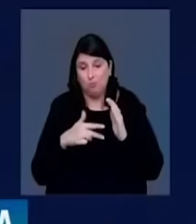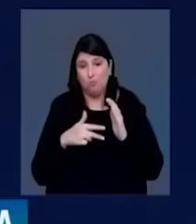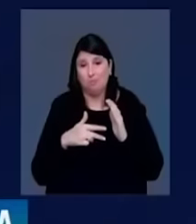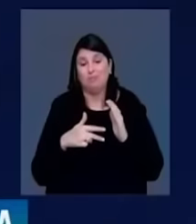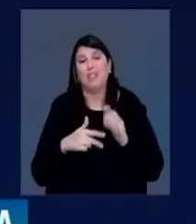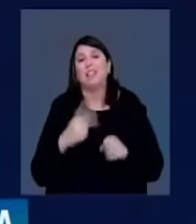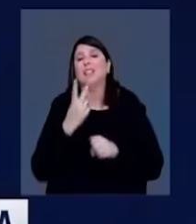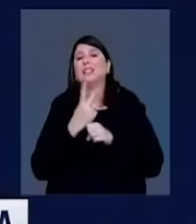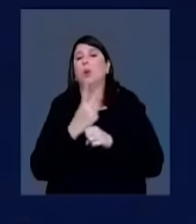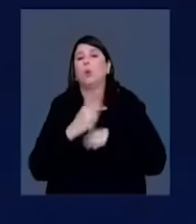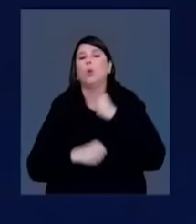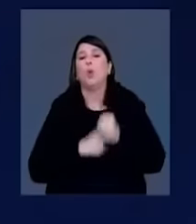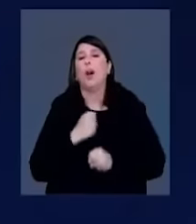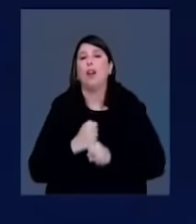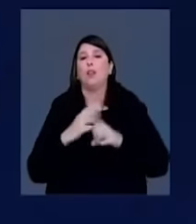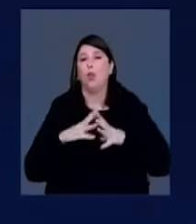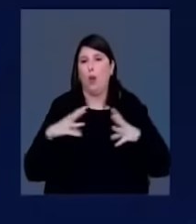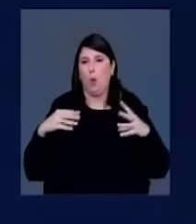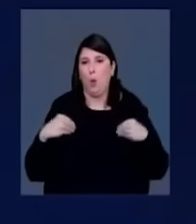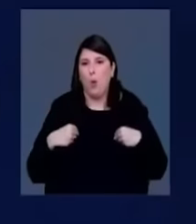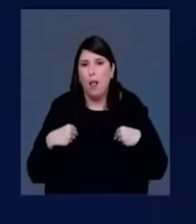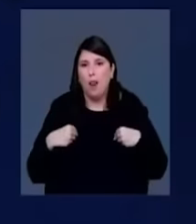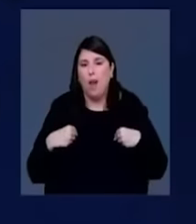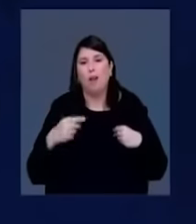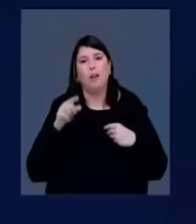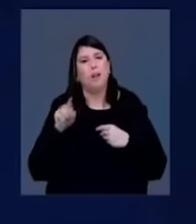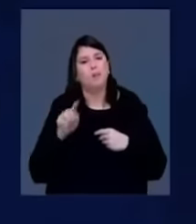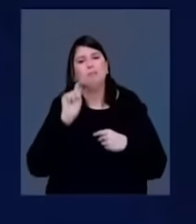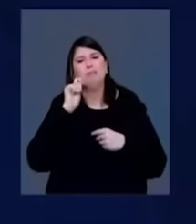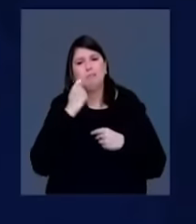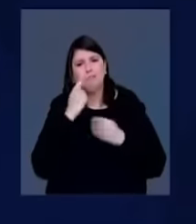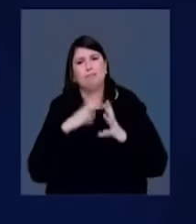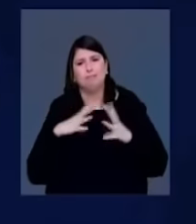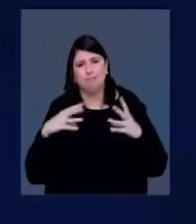segundo de escuela y, según sus abuelos, es un excelente estudiante.